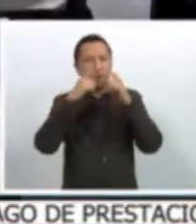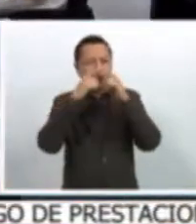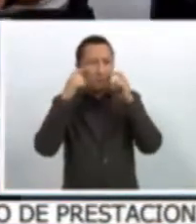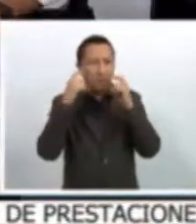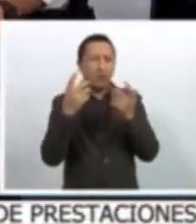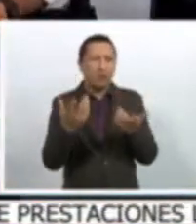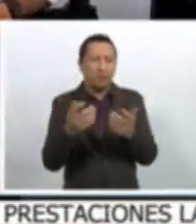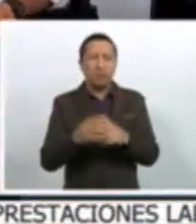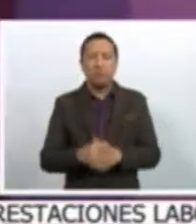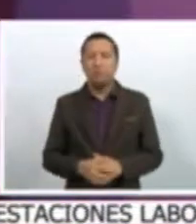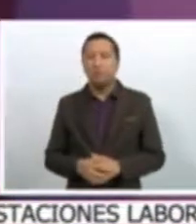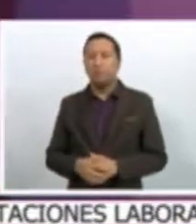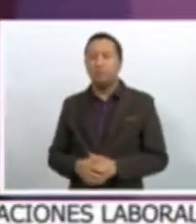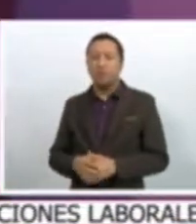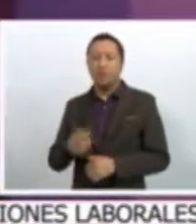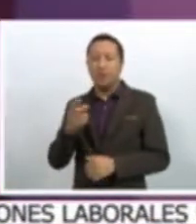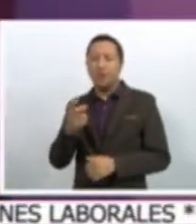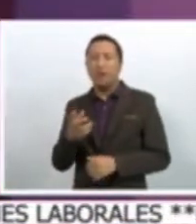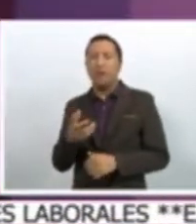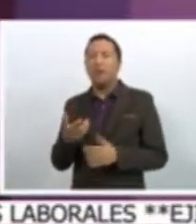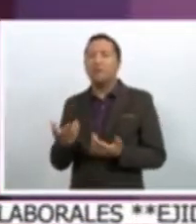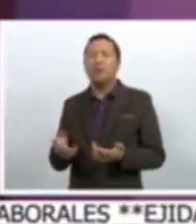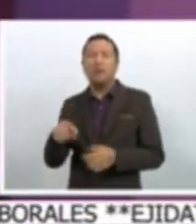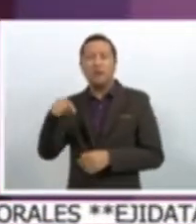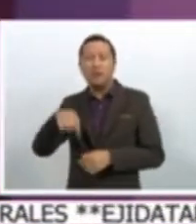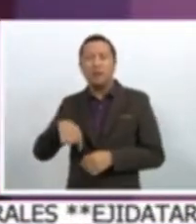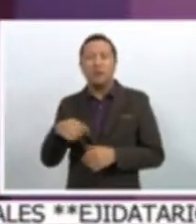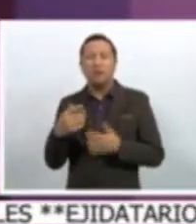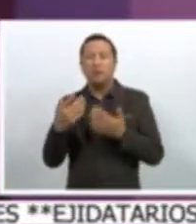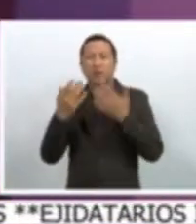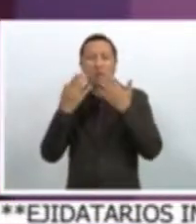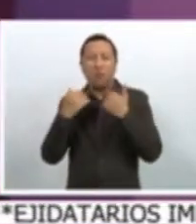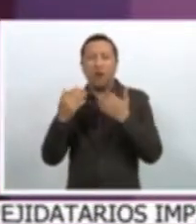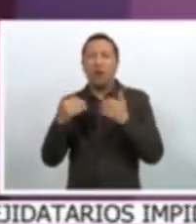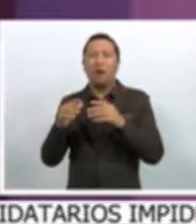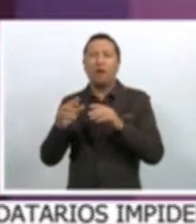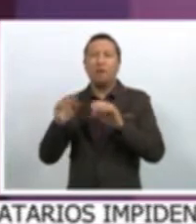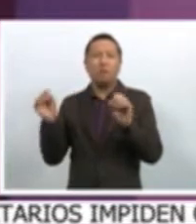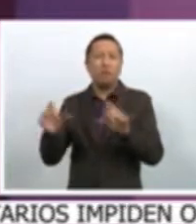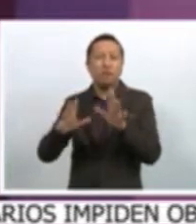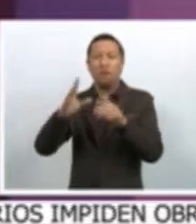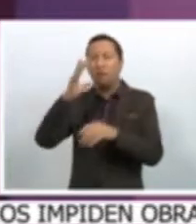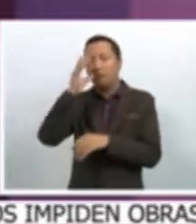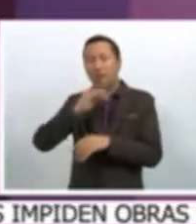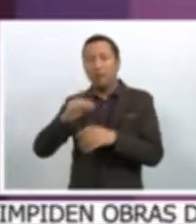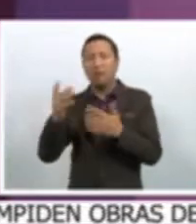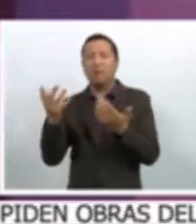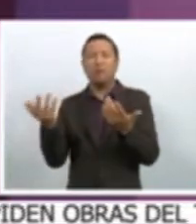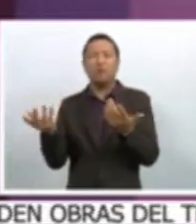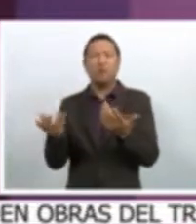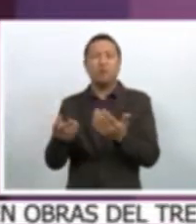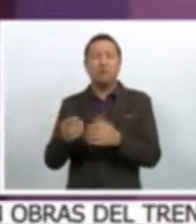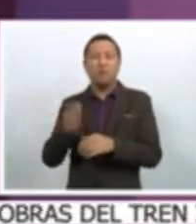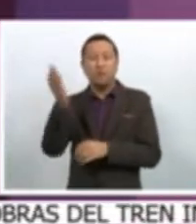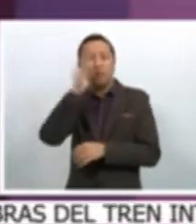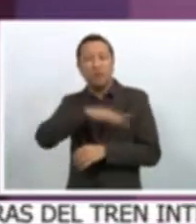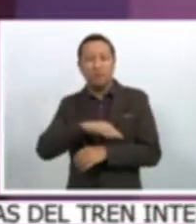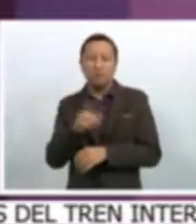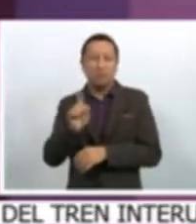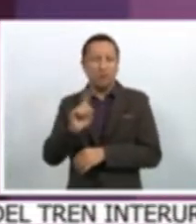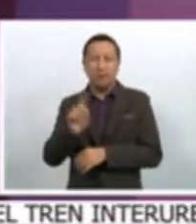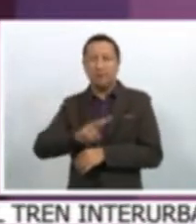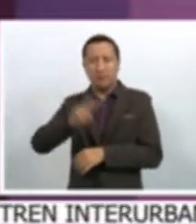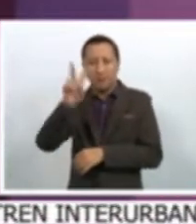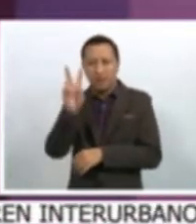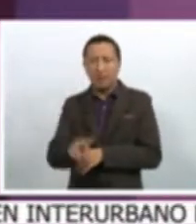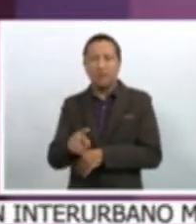no es brujería. Yo siempre les he dicho que no es un tema de brujería, es un asunto serio. El COVID es un tema serio, que no tenemos que relajar las medidas sanitarias.